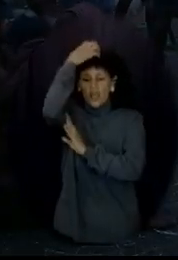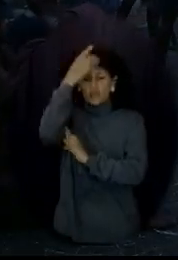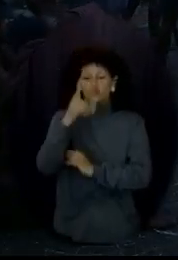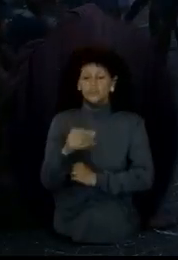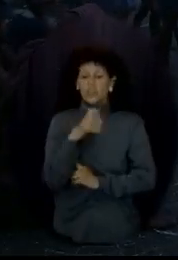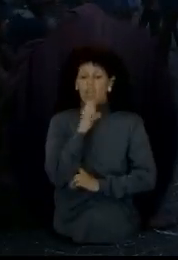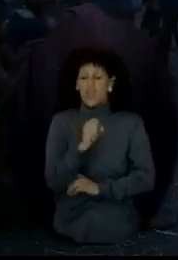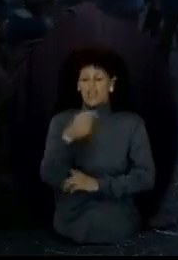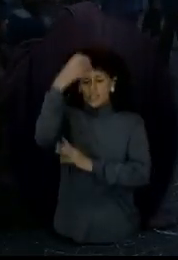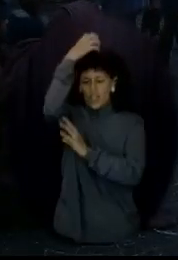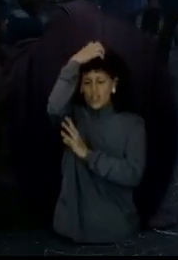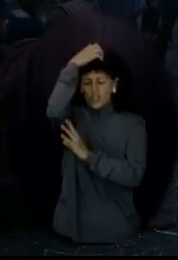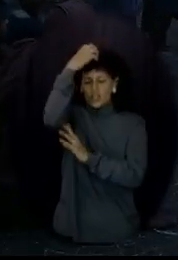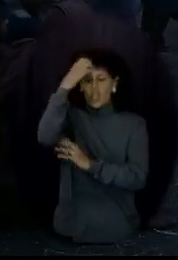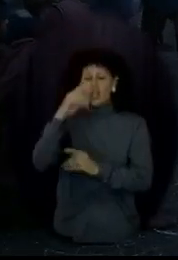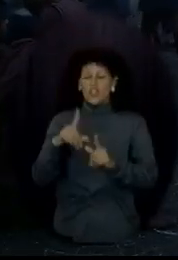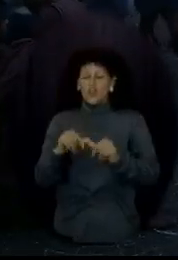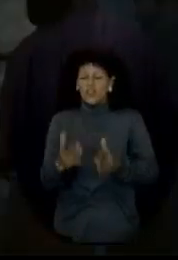del rey!